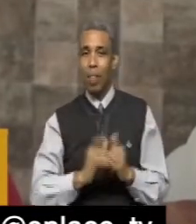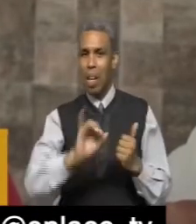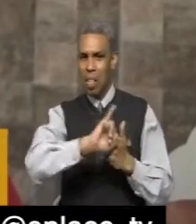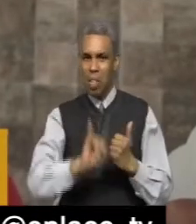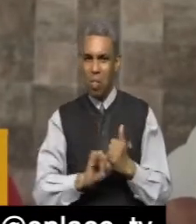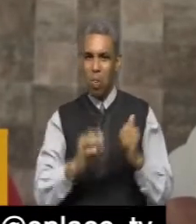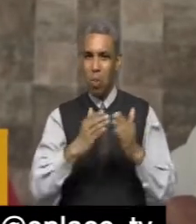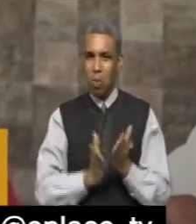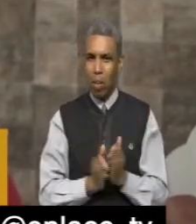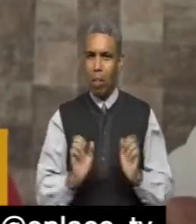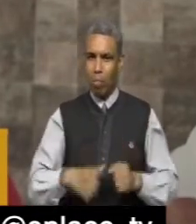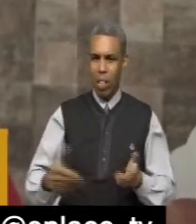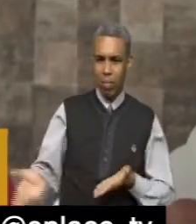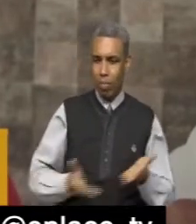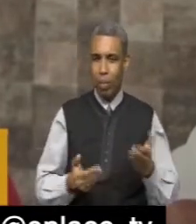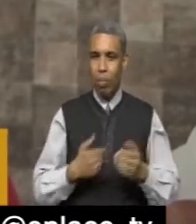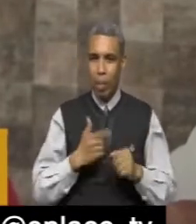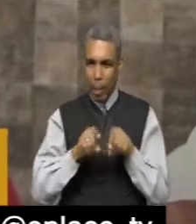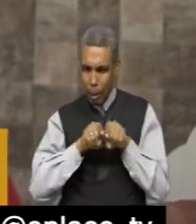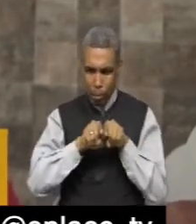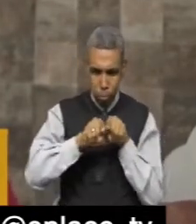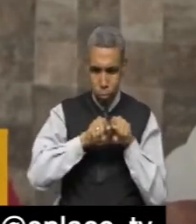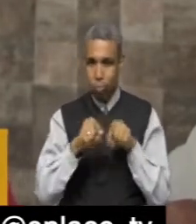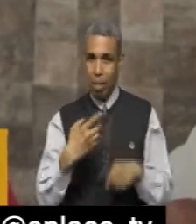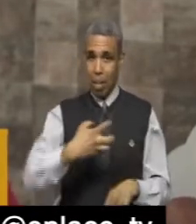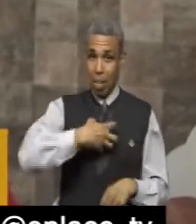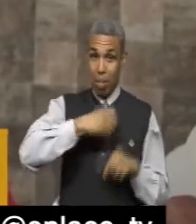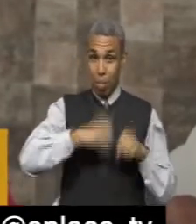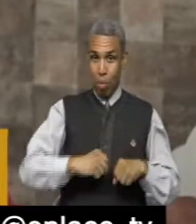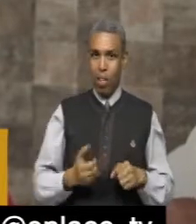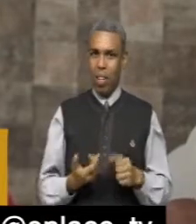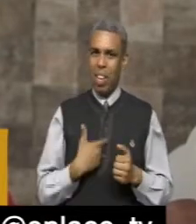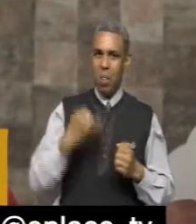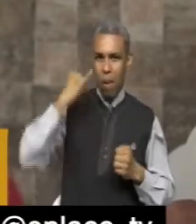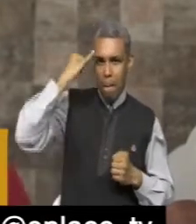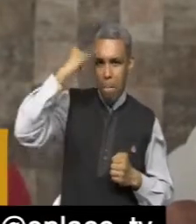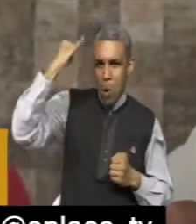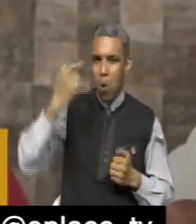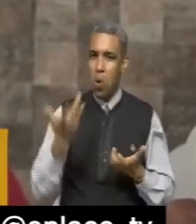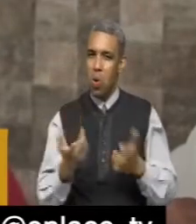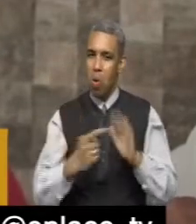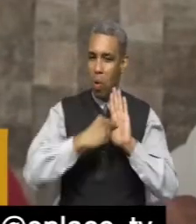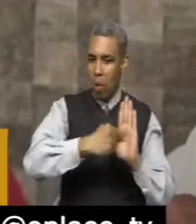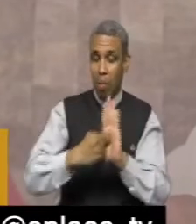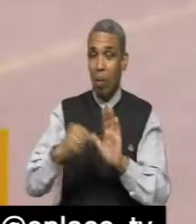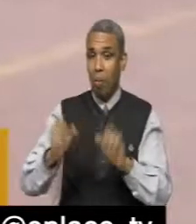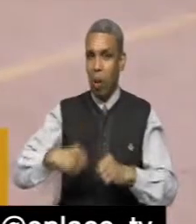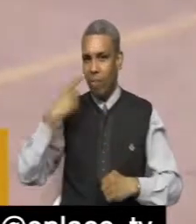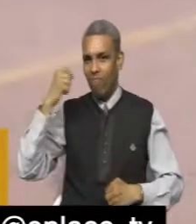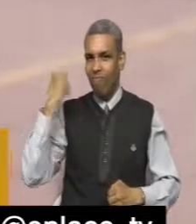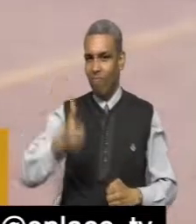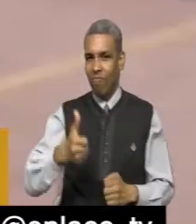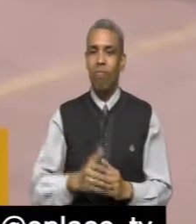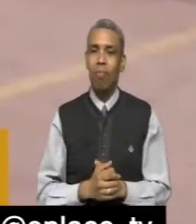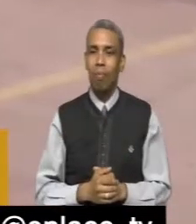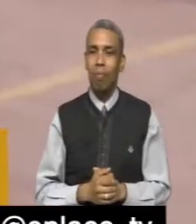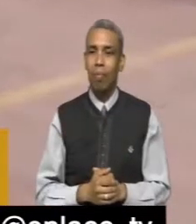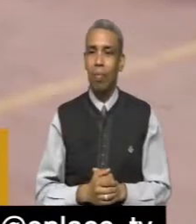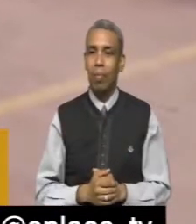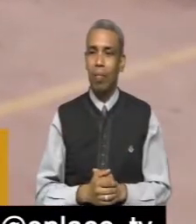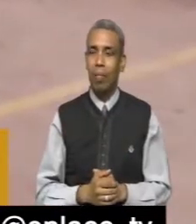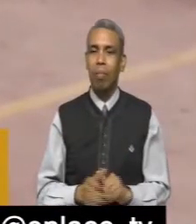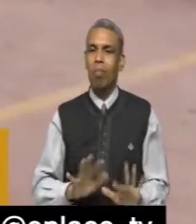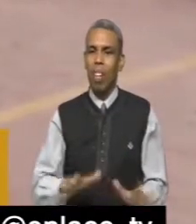para recibirlos y que ellos pues están dando todo de sí para darles un excelente espectáculo. Este tipo de pruebas ya tuvo su